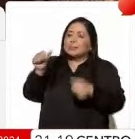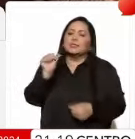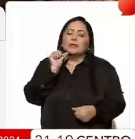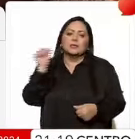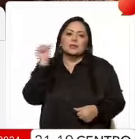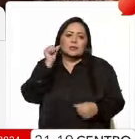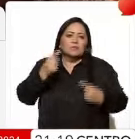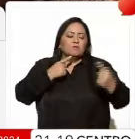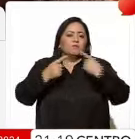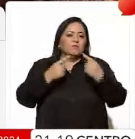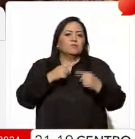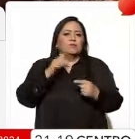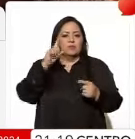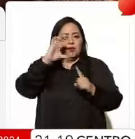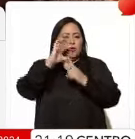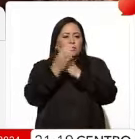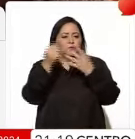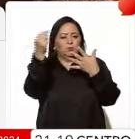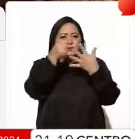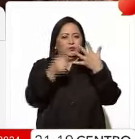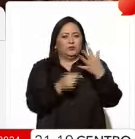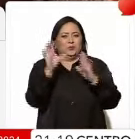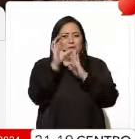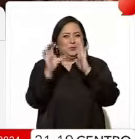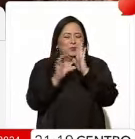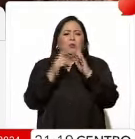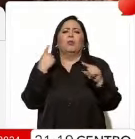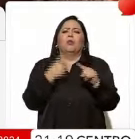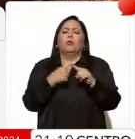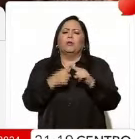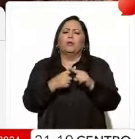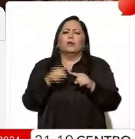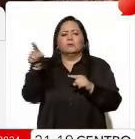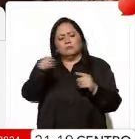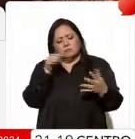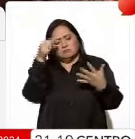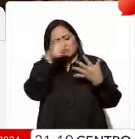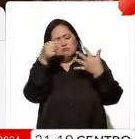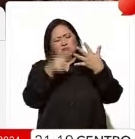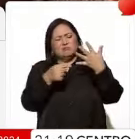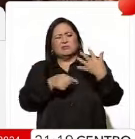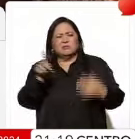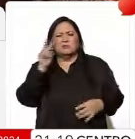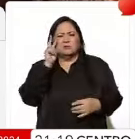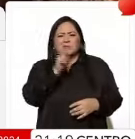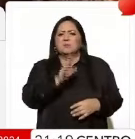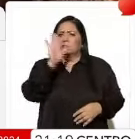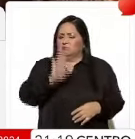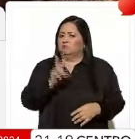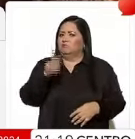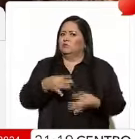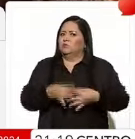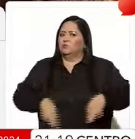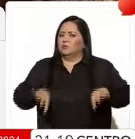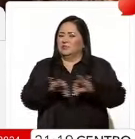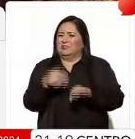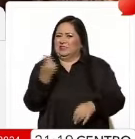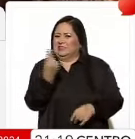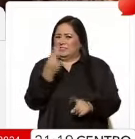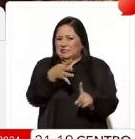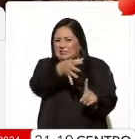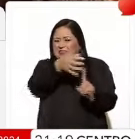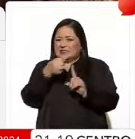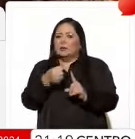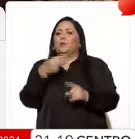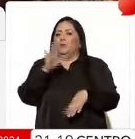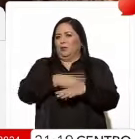la discusión de la Comisión de Puntos Constitucionales, en donde se señalaron cosas que nos parece importantes de recuperar, y a